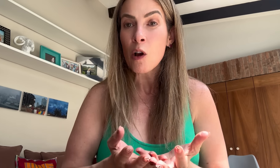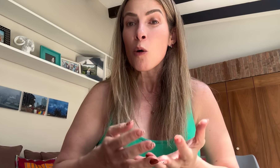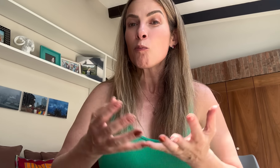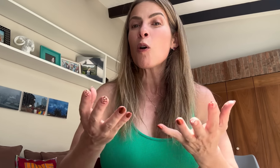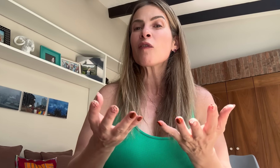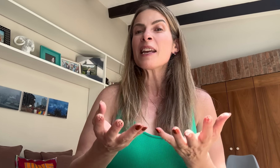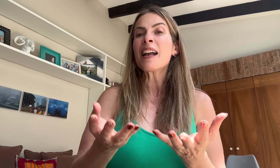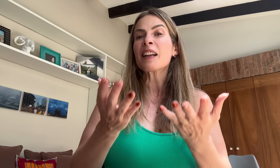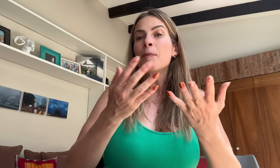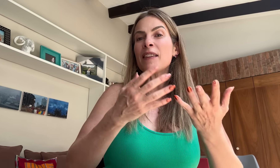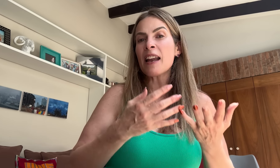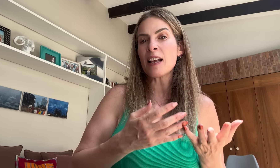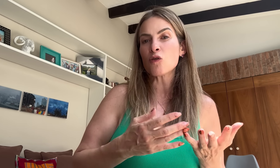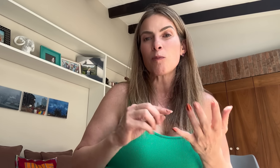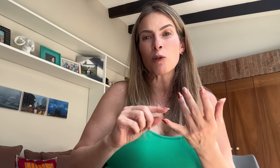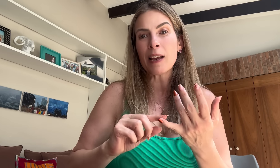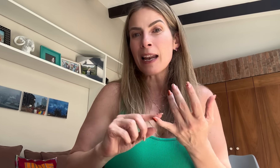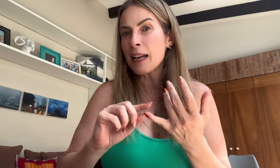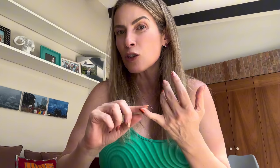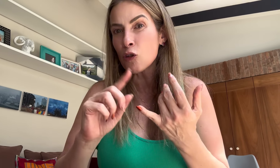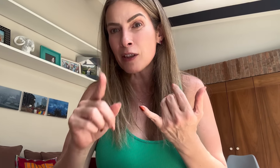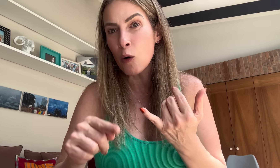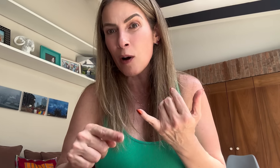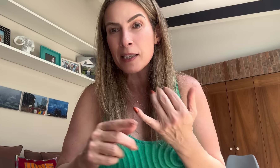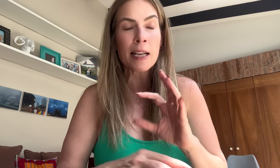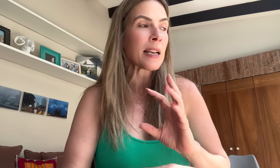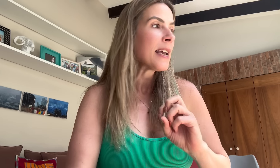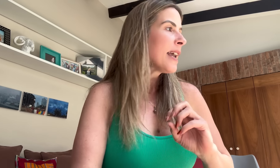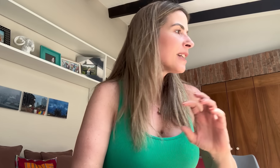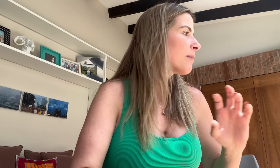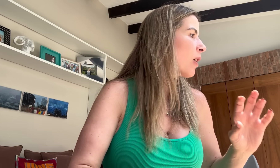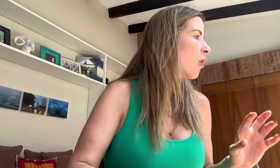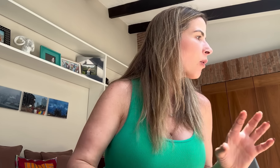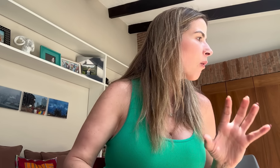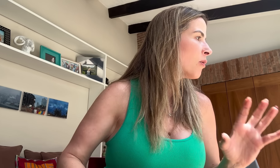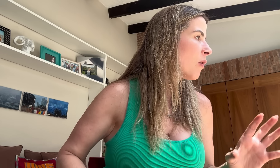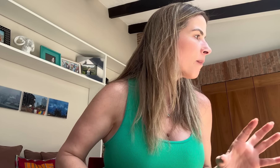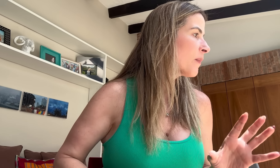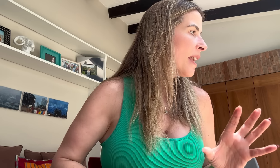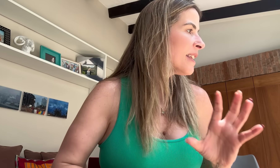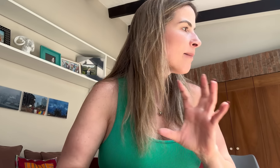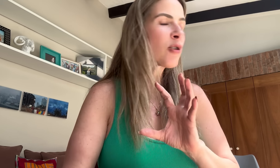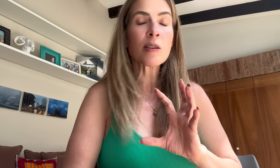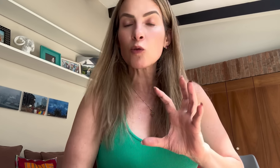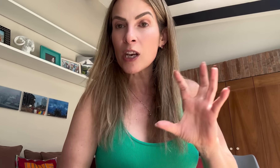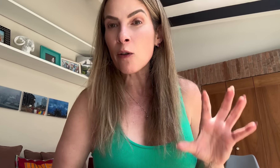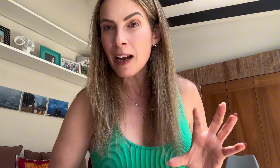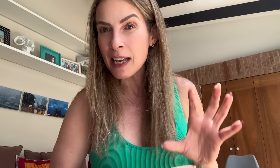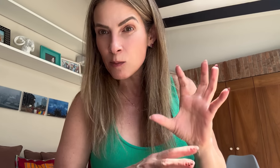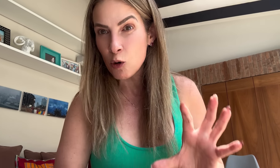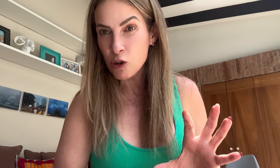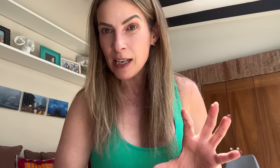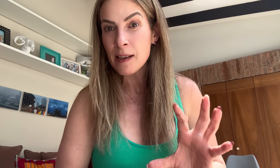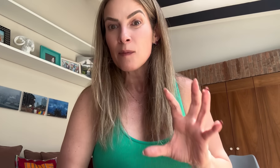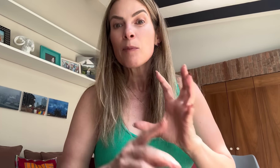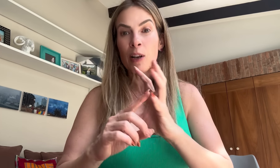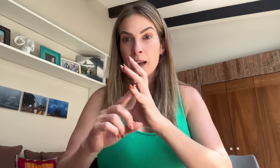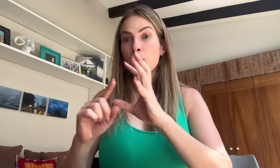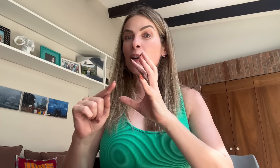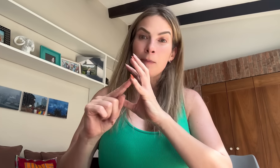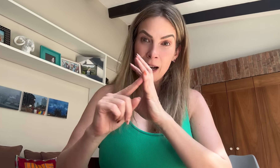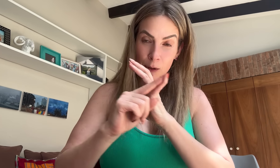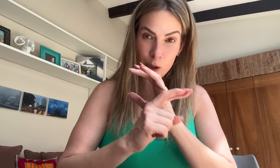Obrador podría remediar eso, por qué la elección de jueces es mejor o no. Y hemos escuchado varias voces,